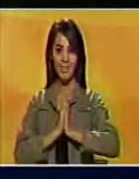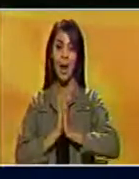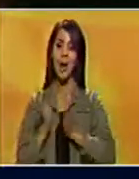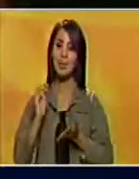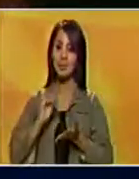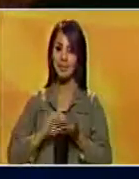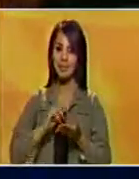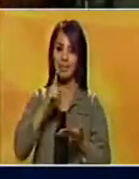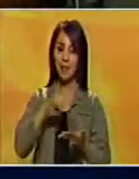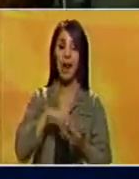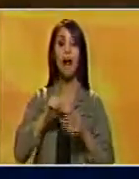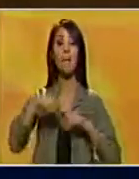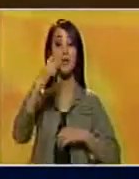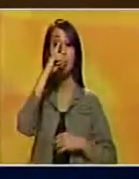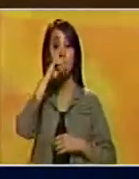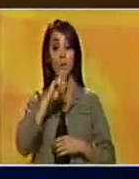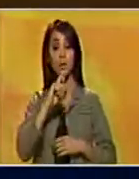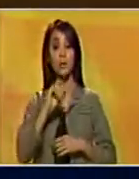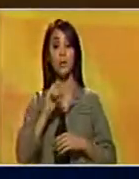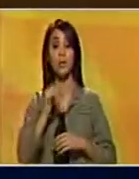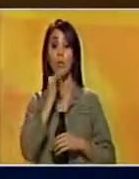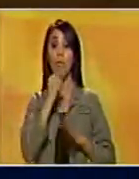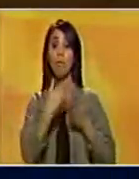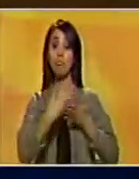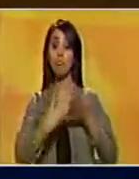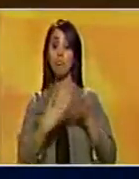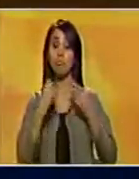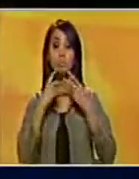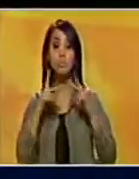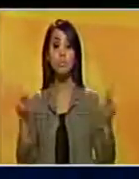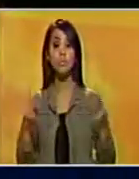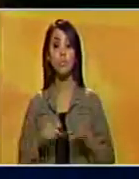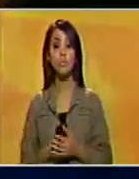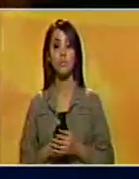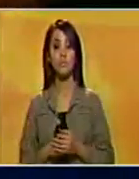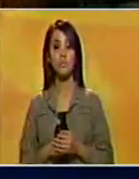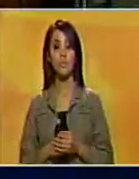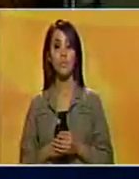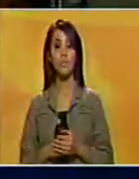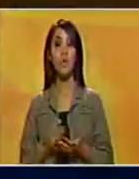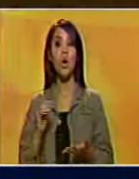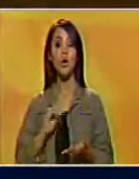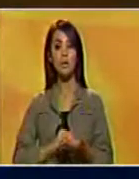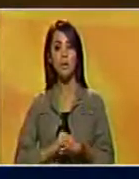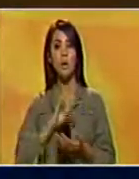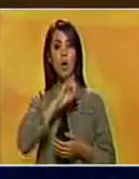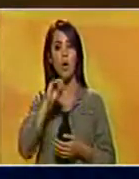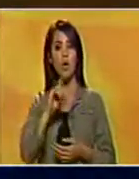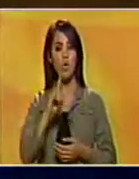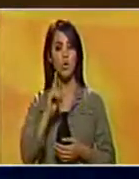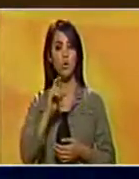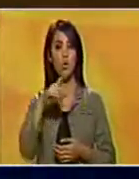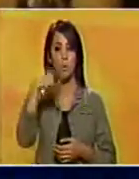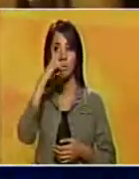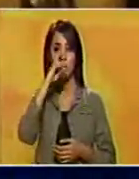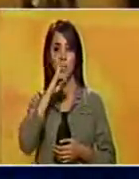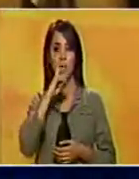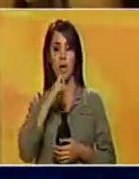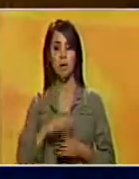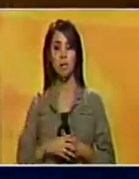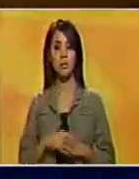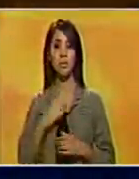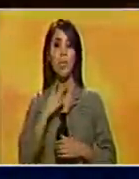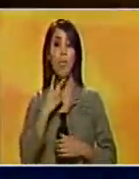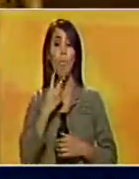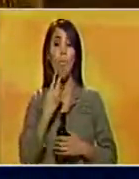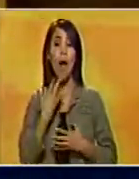A través de un comunicado, la cantante colombiana informó que su gira El Dorado volverá en junio de 2018 una vez se recupere de la hemorragia en sus